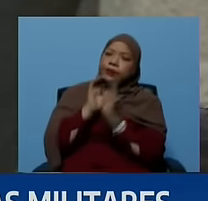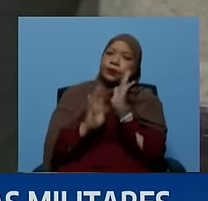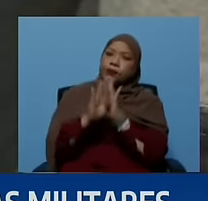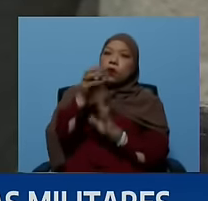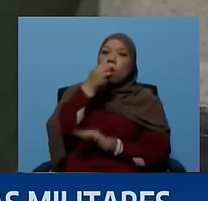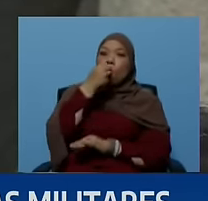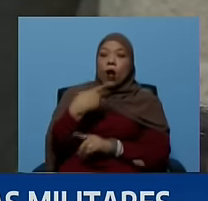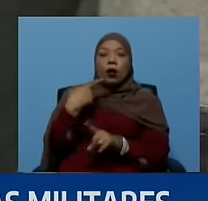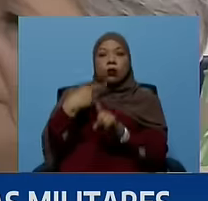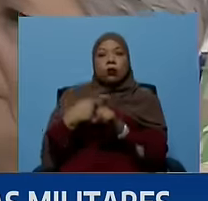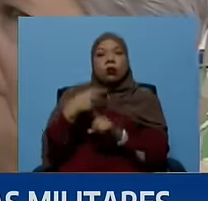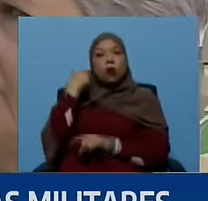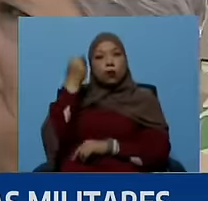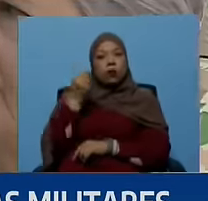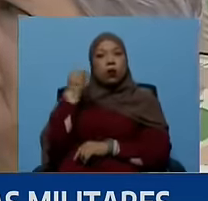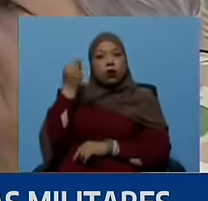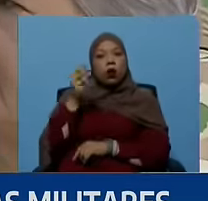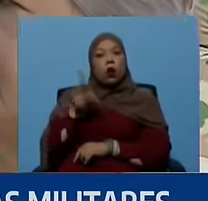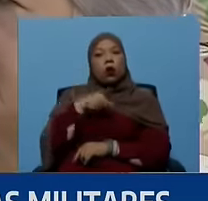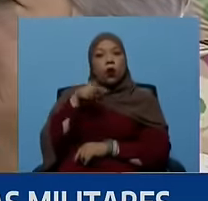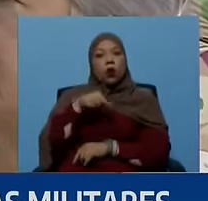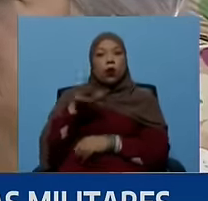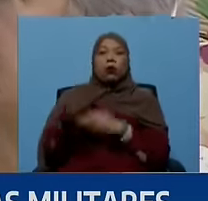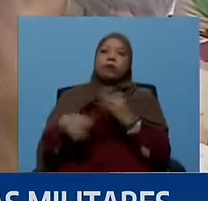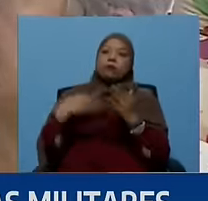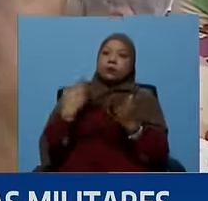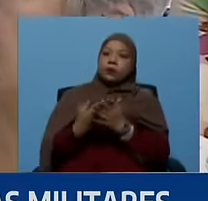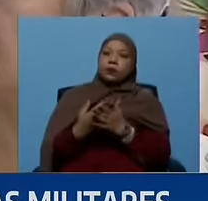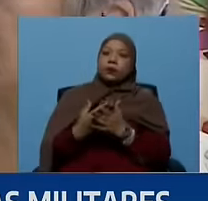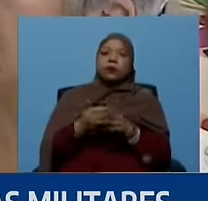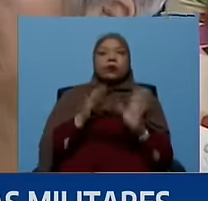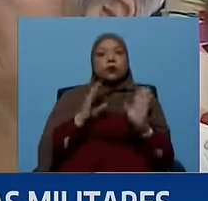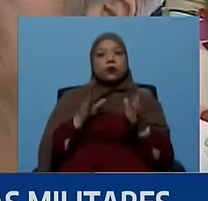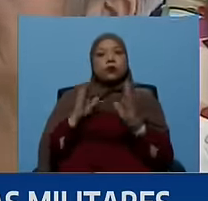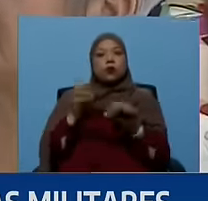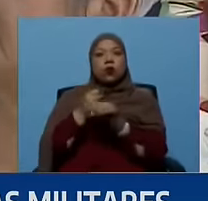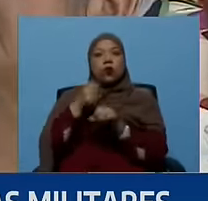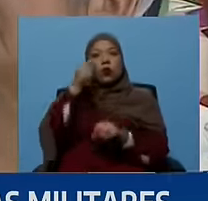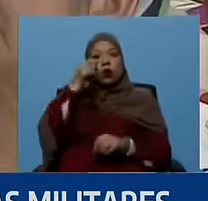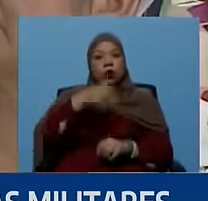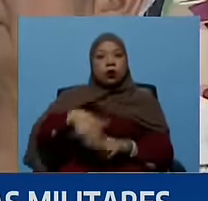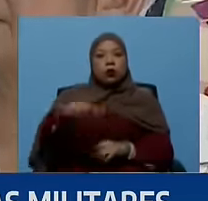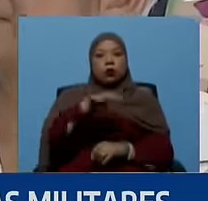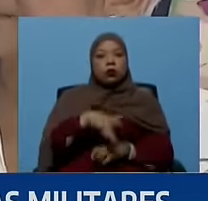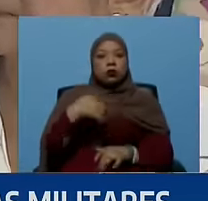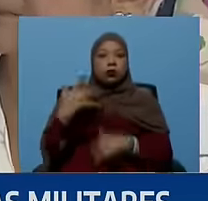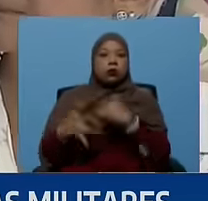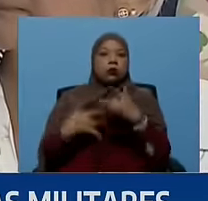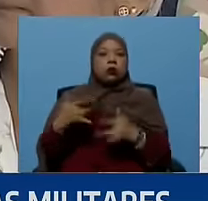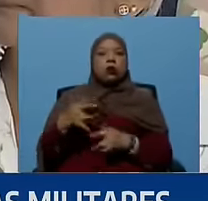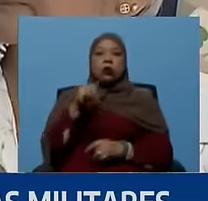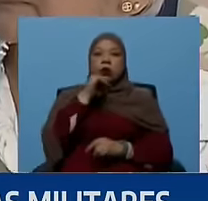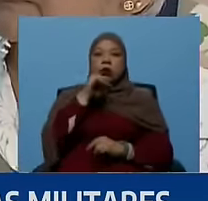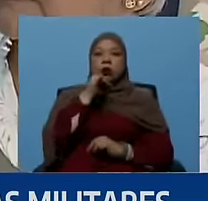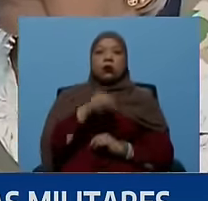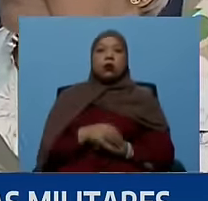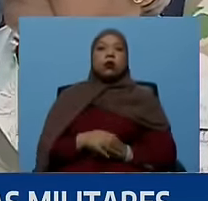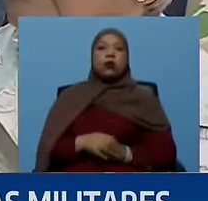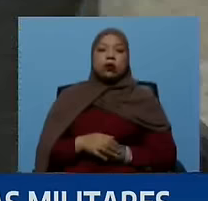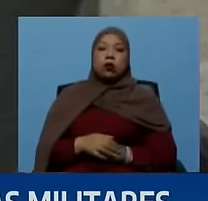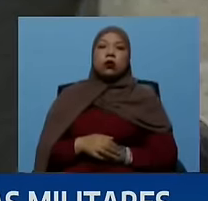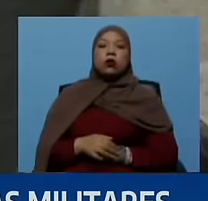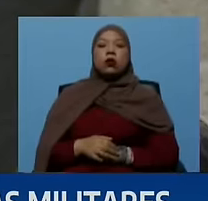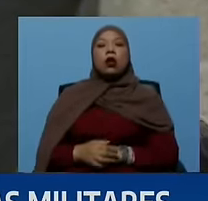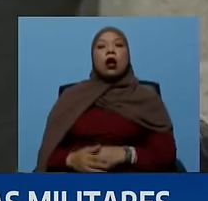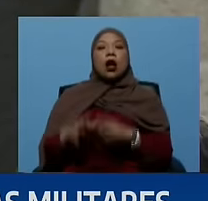positiva del pensamiento popular organizado del pueblo para salirle adelante a todos los atropellos